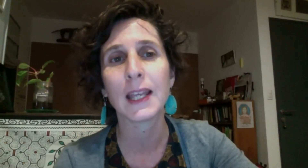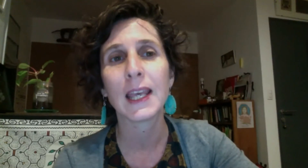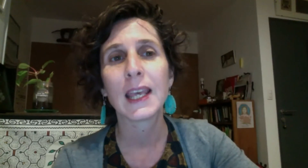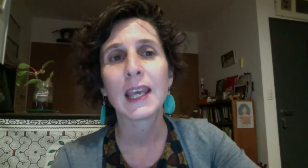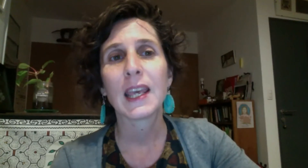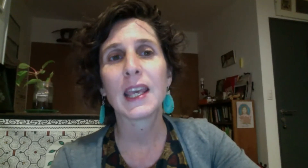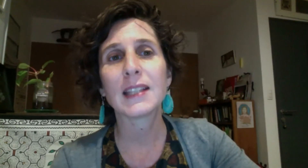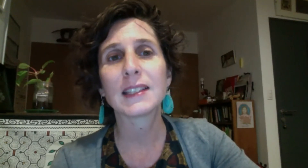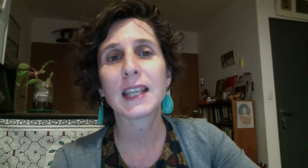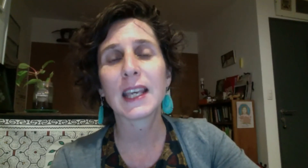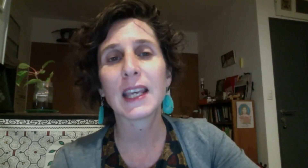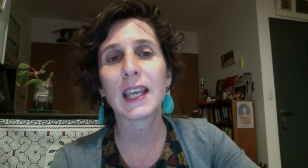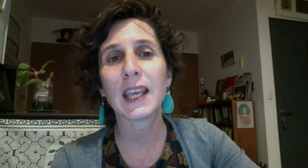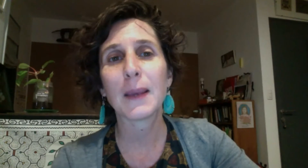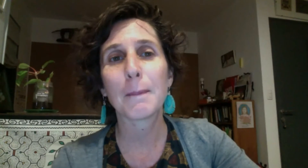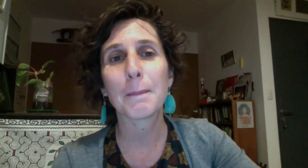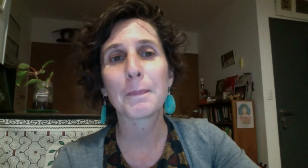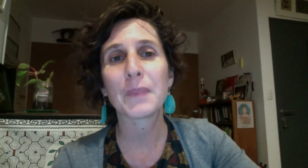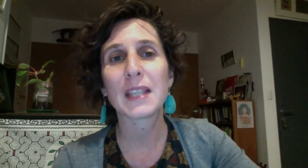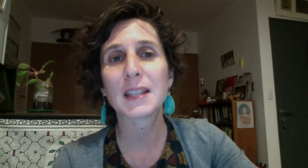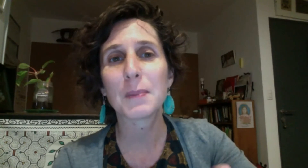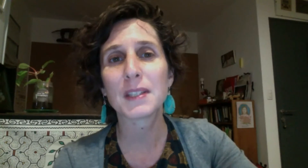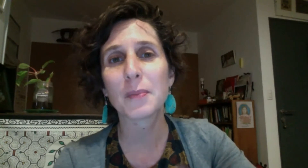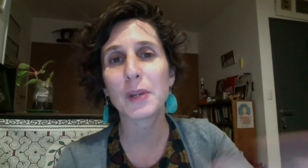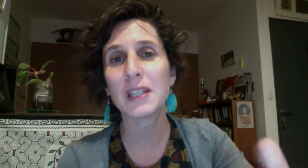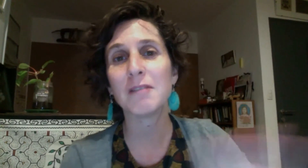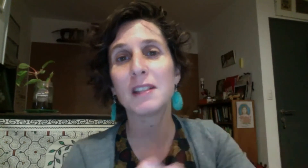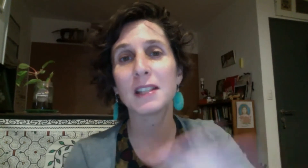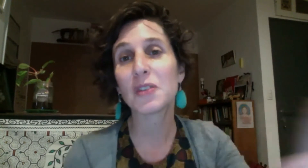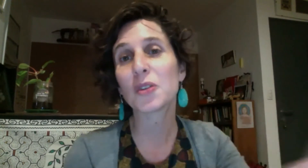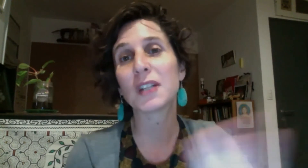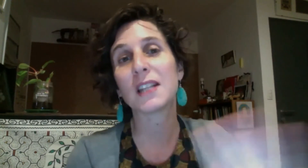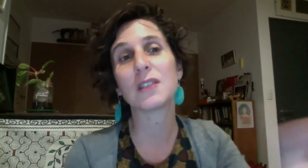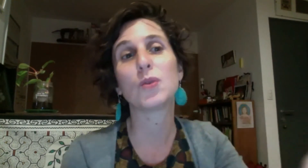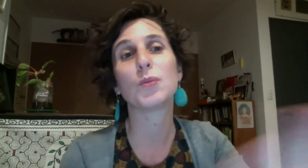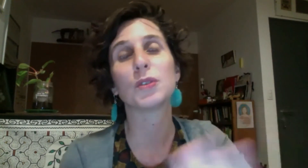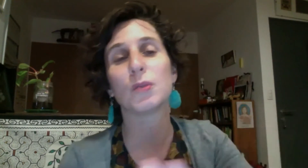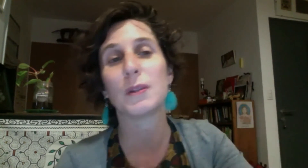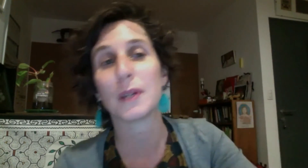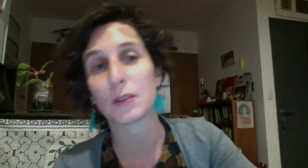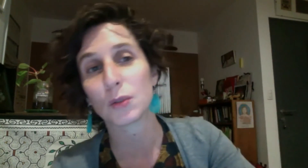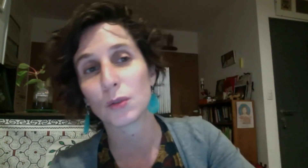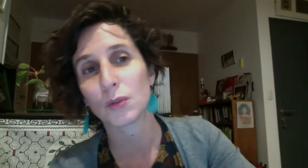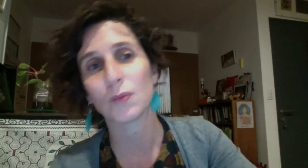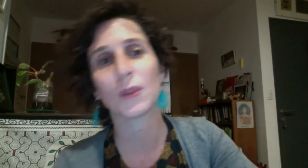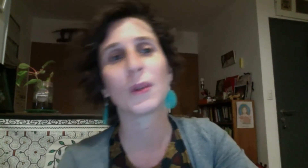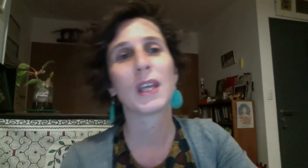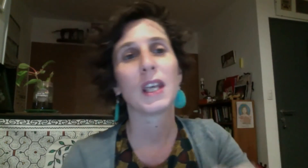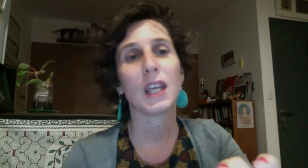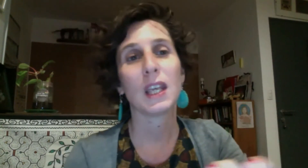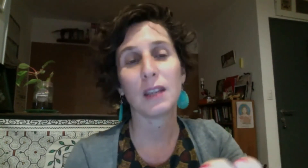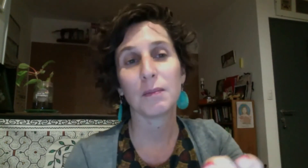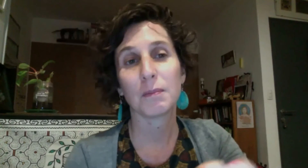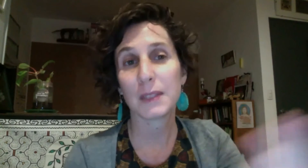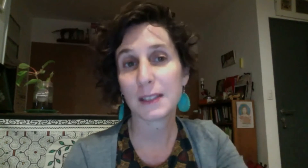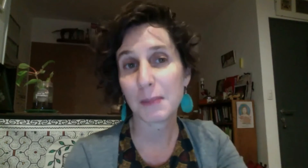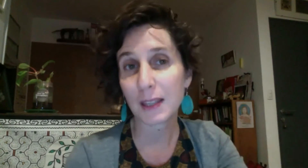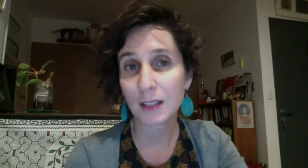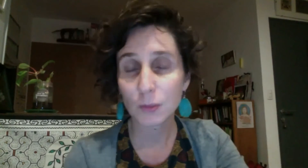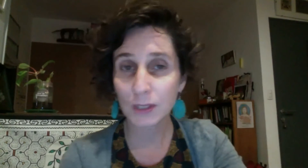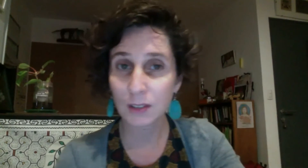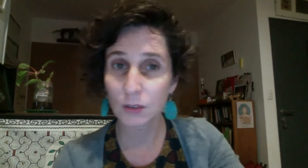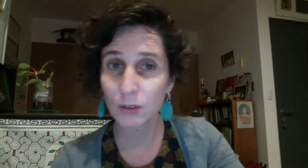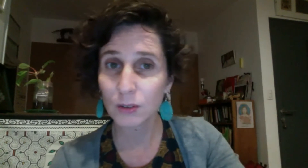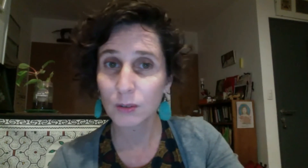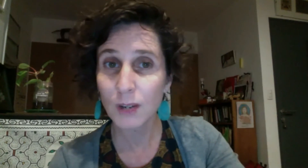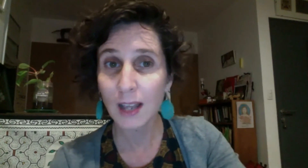programa es que estas piezas pueden dividirse en dos grandes grupos o universos, ¿no? En vestimentas